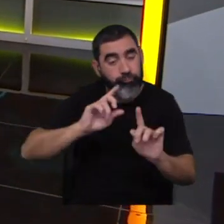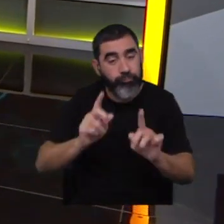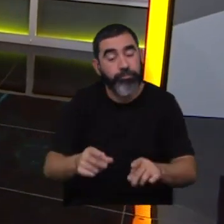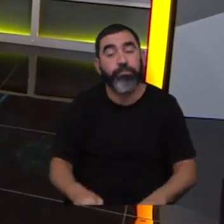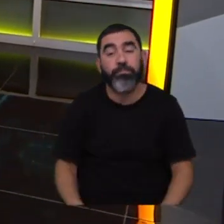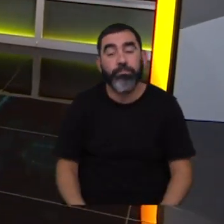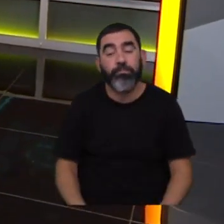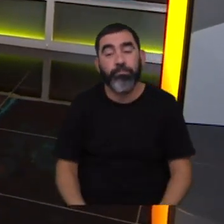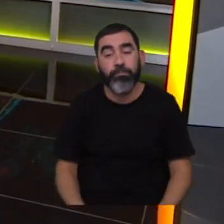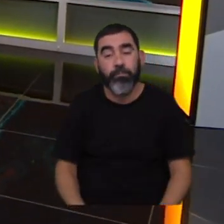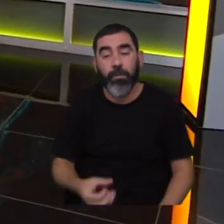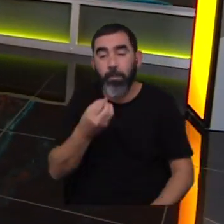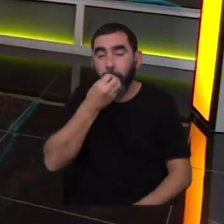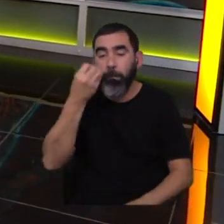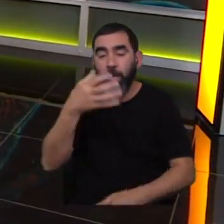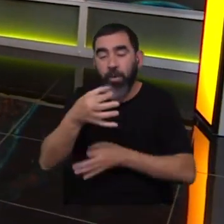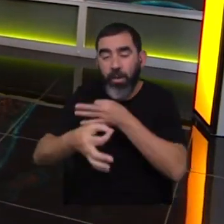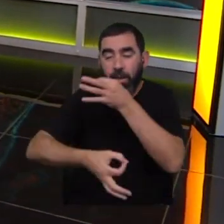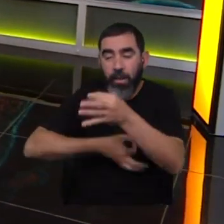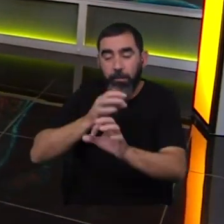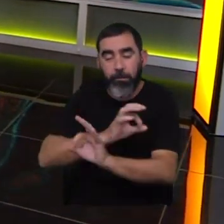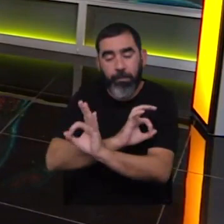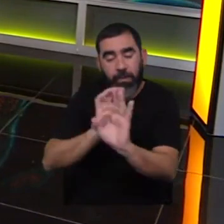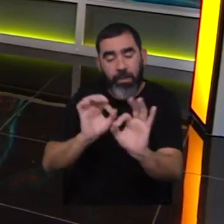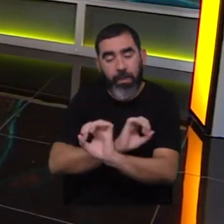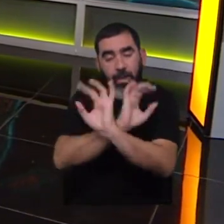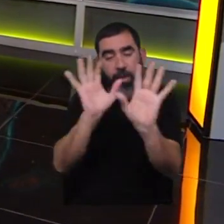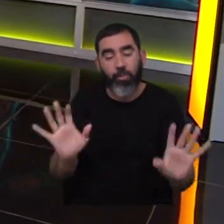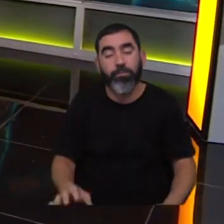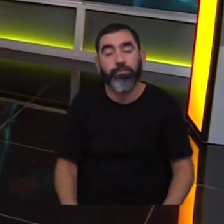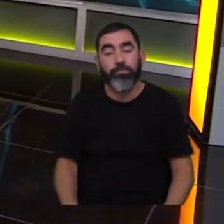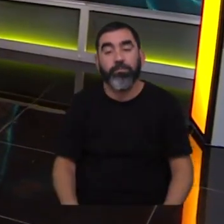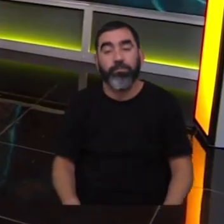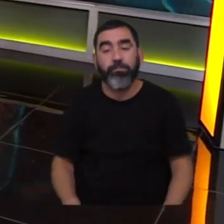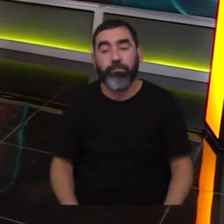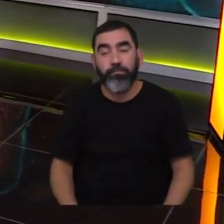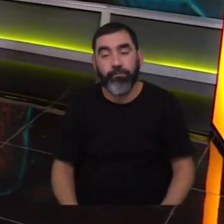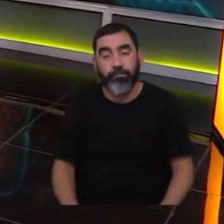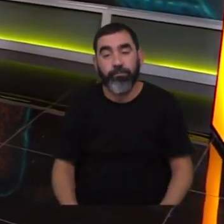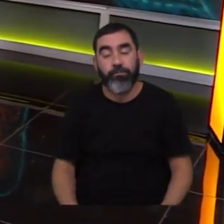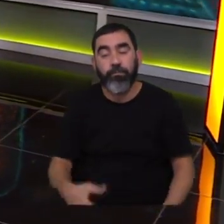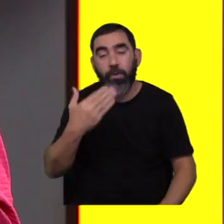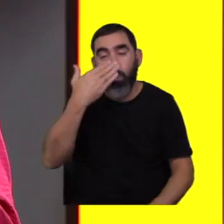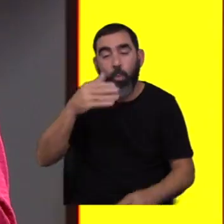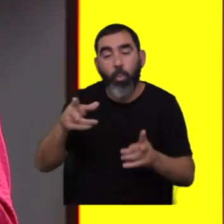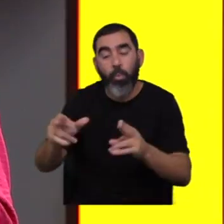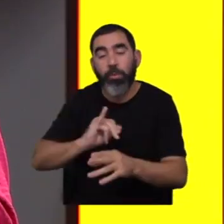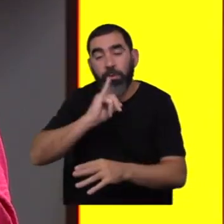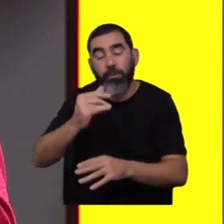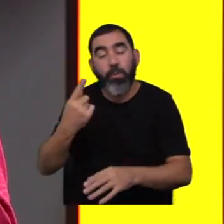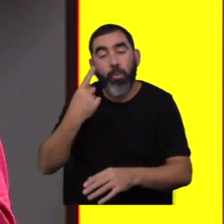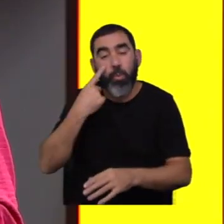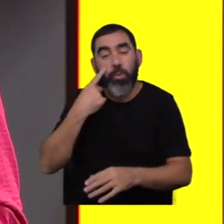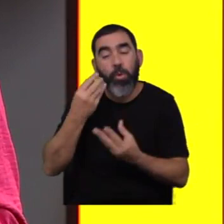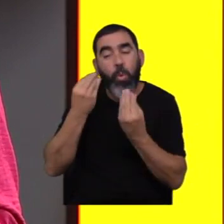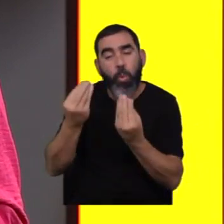¿no? Pero mejor explicado que con Paola, que son los biofilms, no creo que no hay. Pero bueno, ahora vamos a la última parte del informe, vamos a conocer justamente